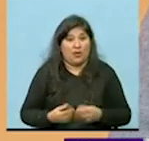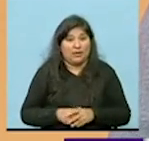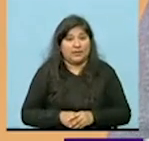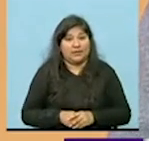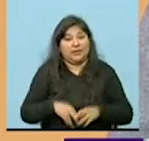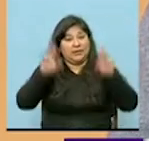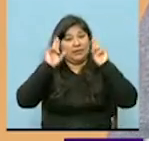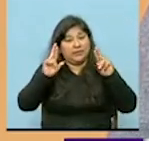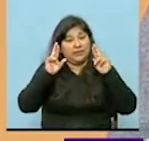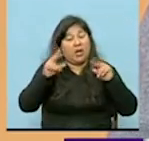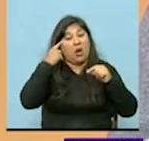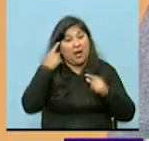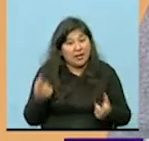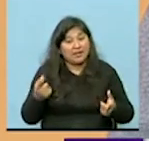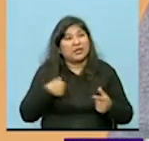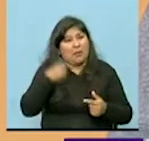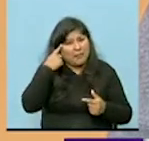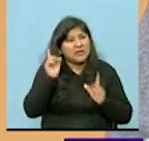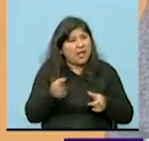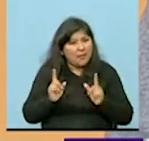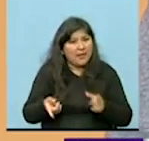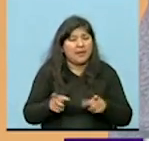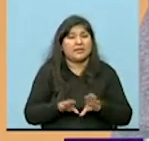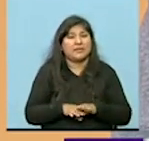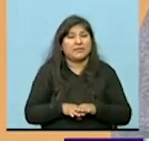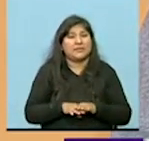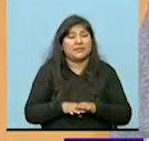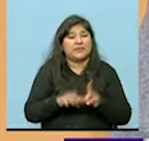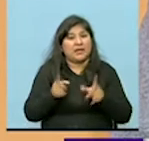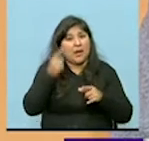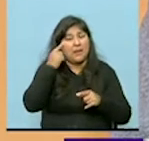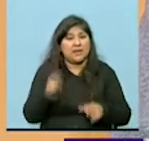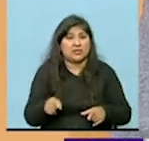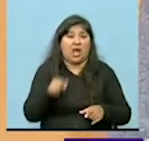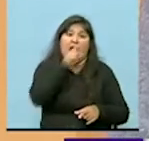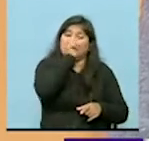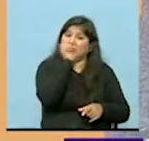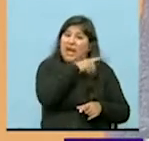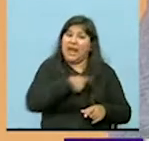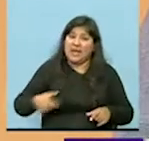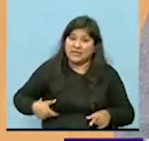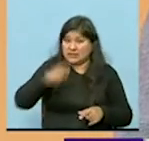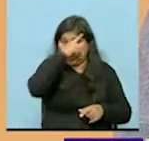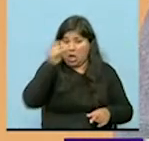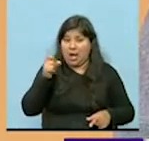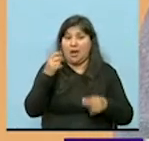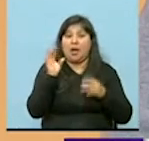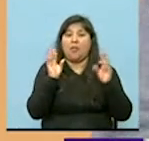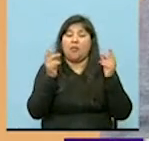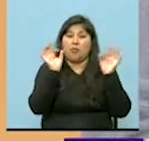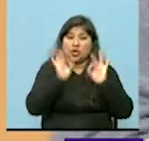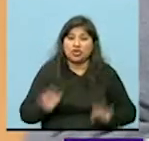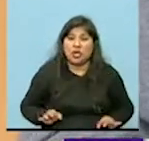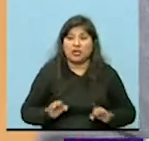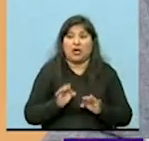ojalá que yo también pienso lo mismo pero bueno fíjate en este programa económico vos yo no estamos tan jodidos porque